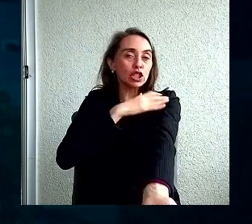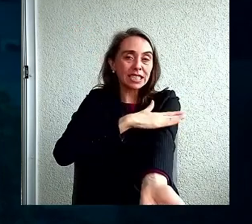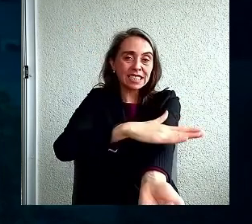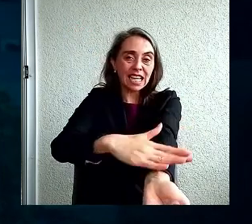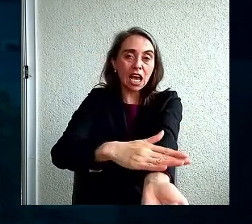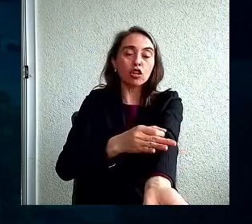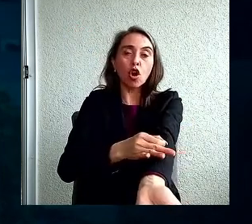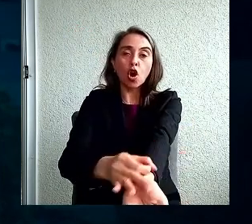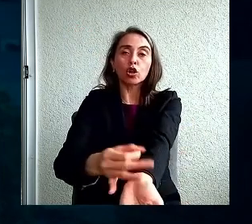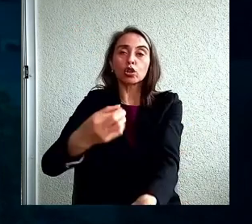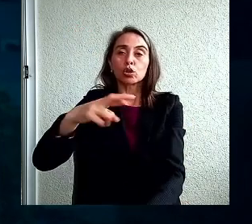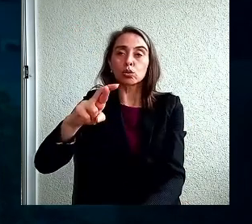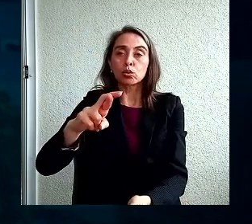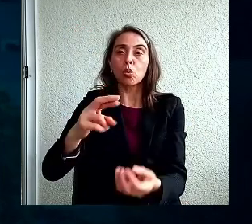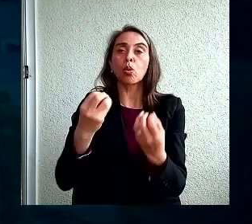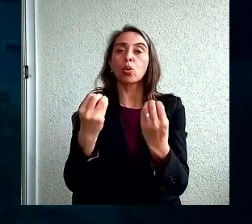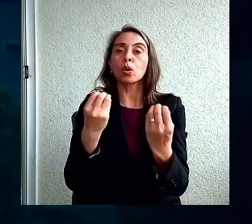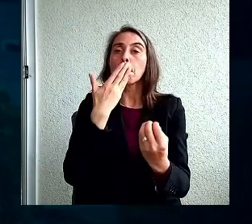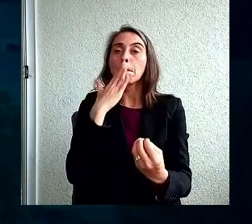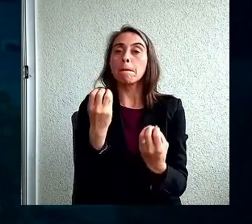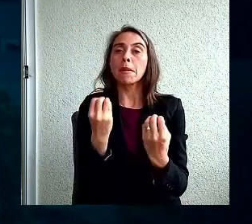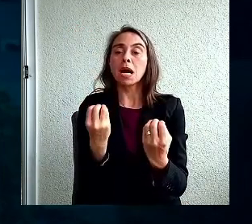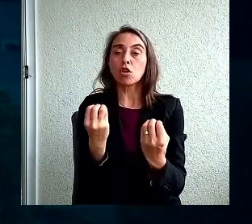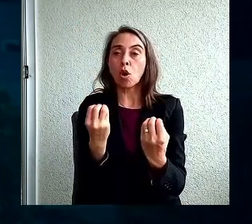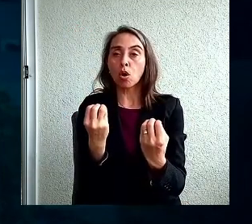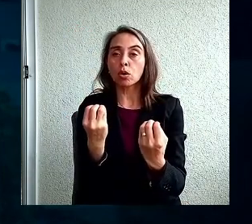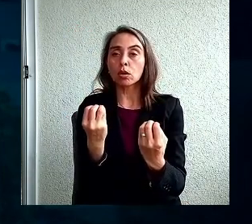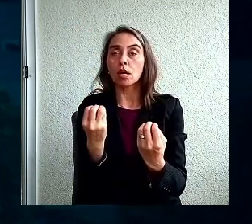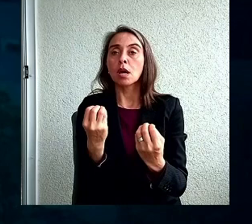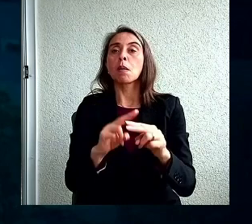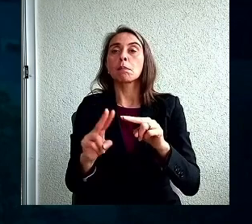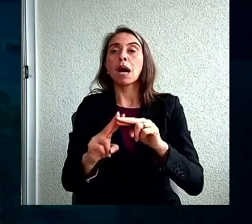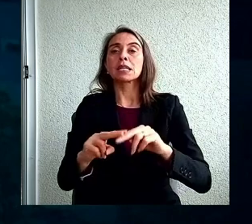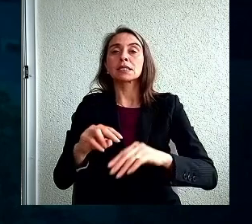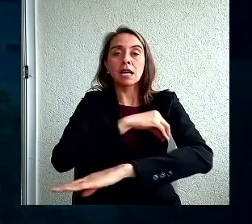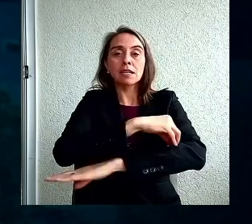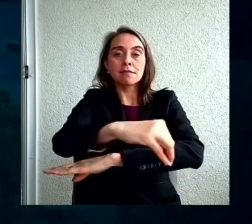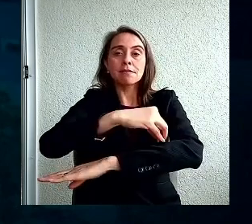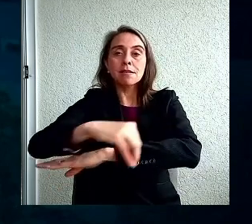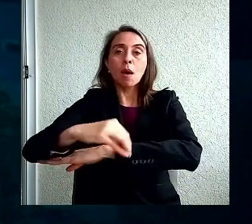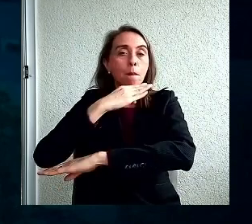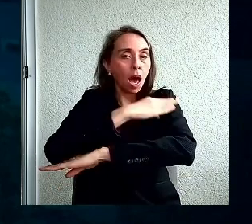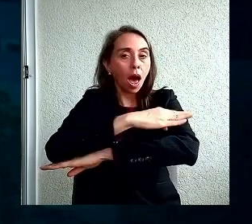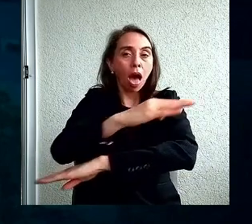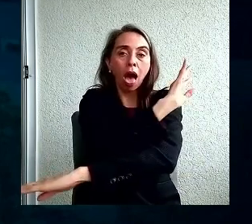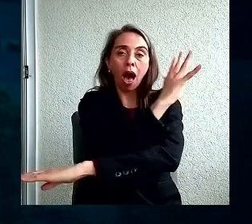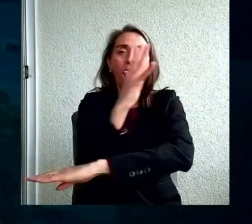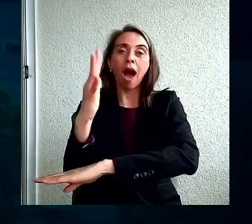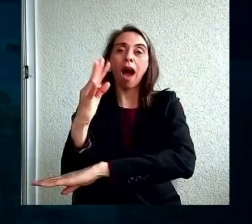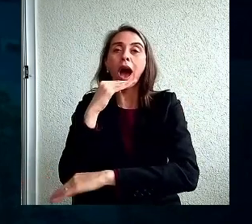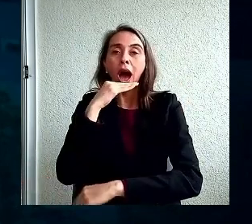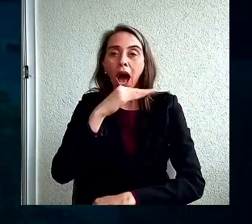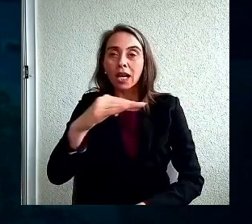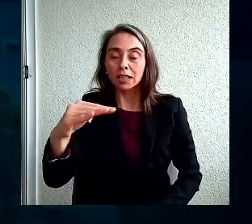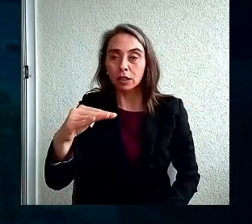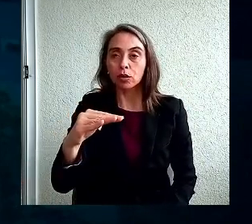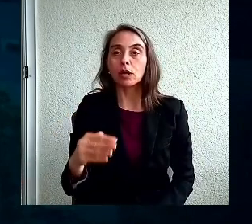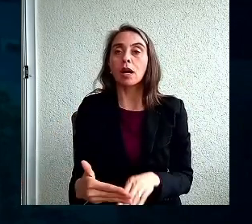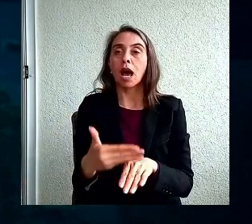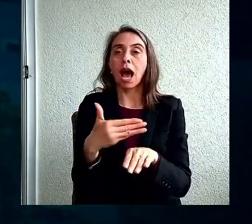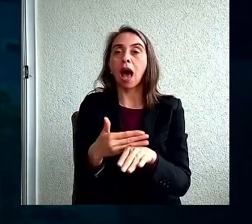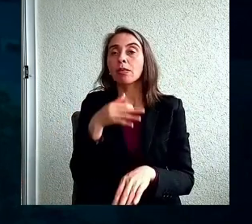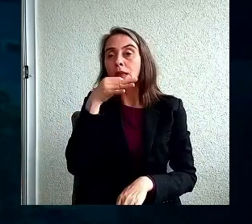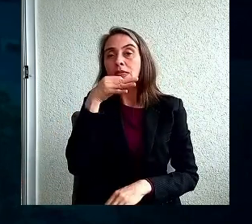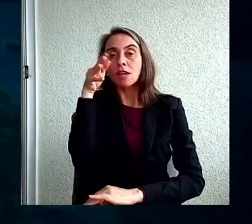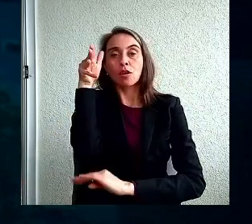atractiva o beneficioso para desarrollar actividad agrícola. También lo comentaban Anthony recién en su presentación, de que el vino se está moviendo